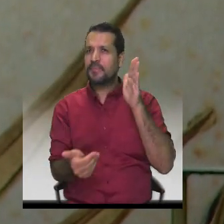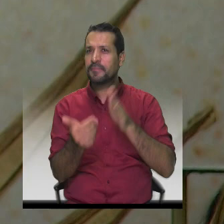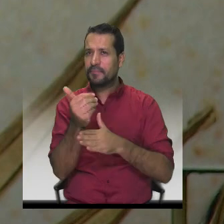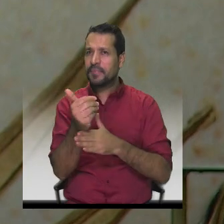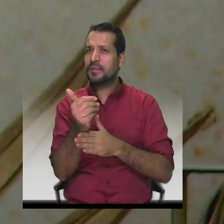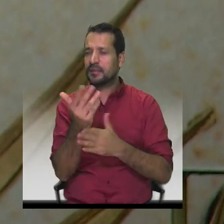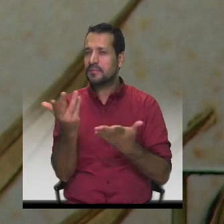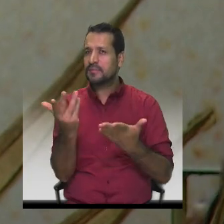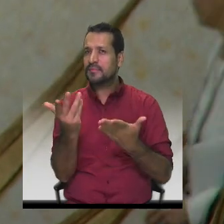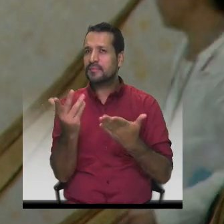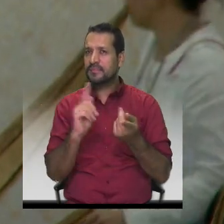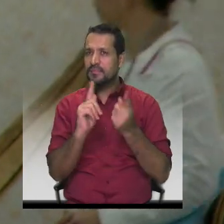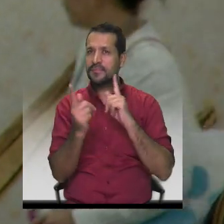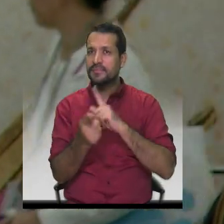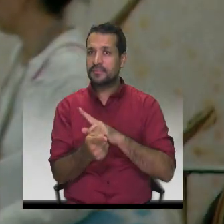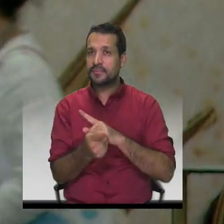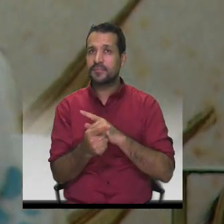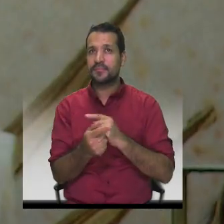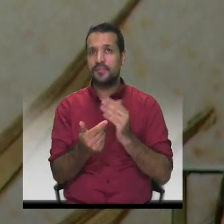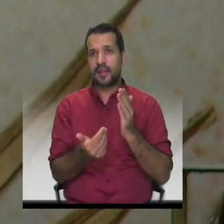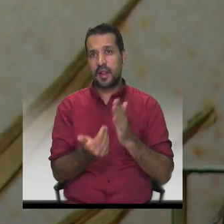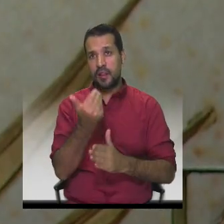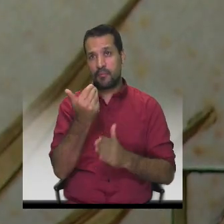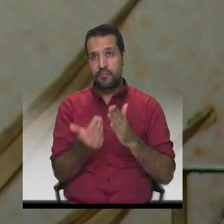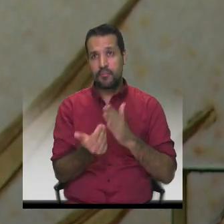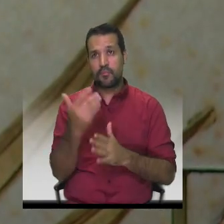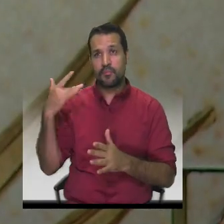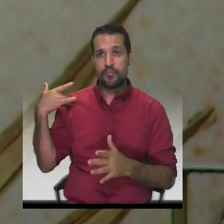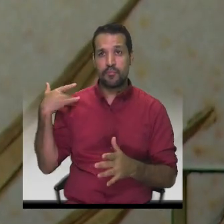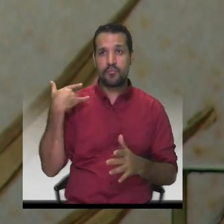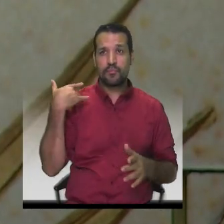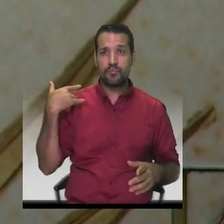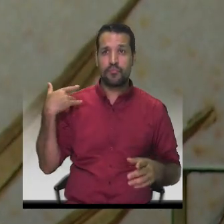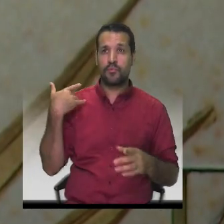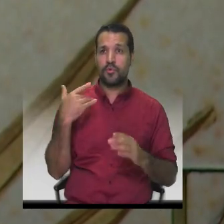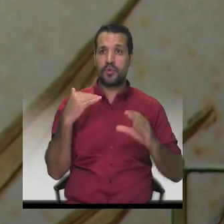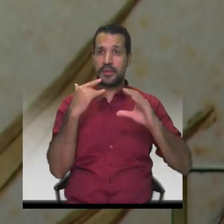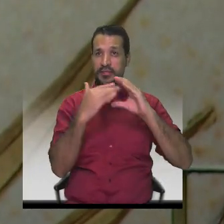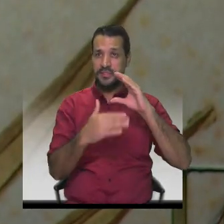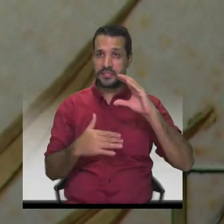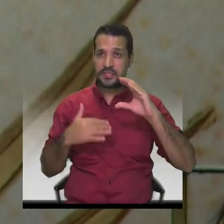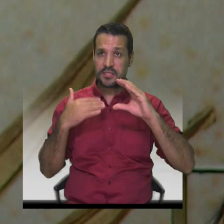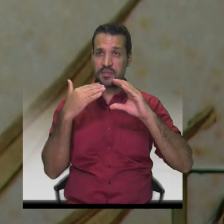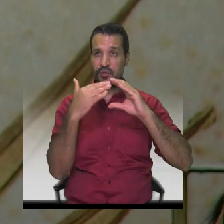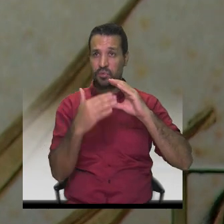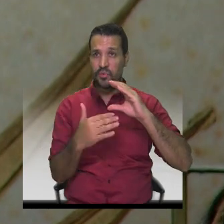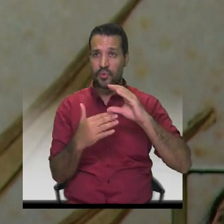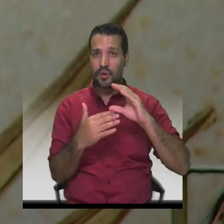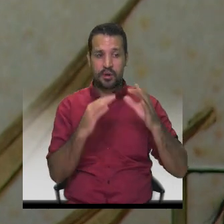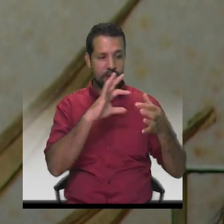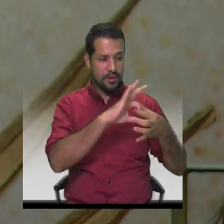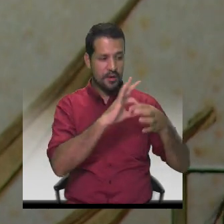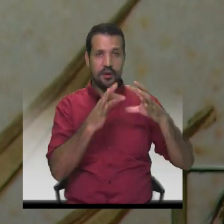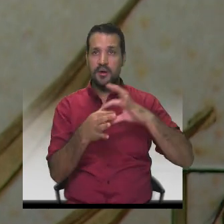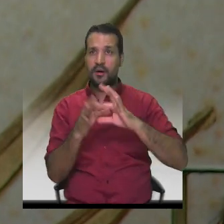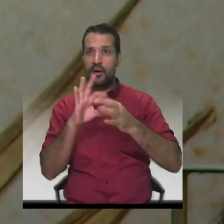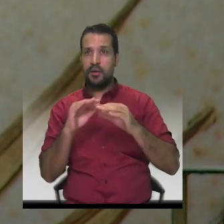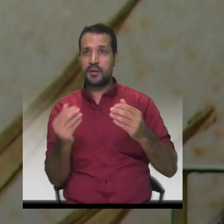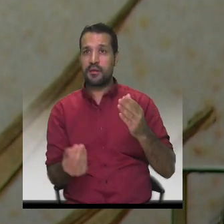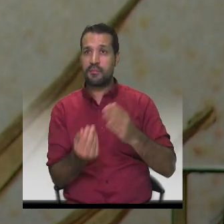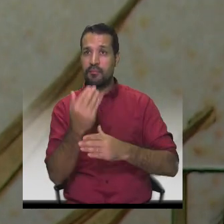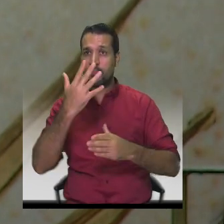pensar que la moda circular, la conciencia circular, no solo apela a la cadena de valor, sino esa cadena de